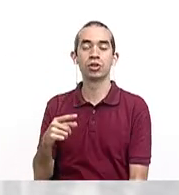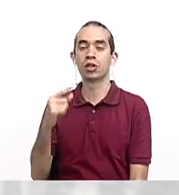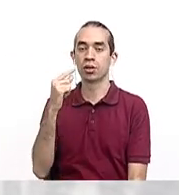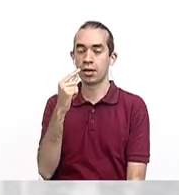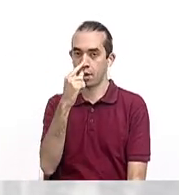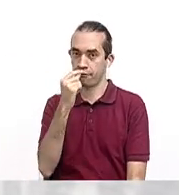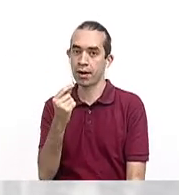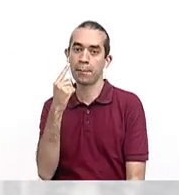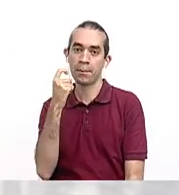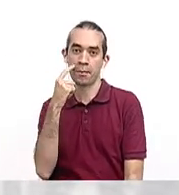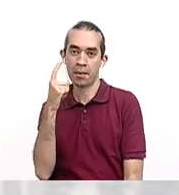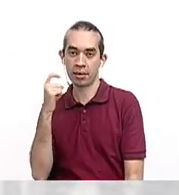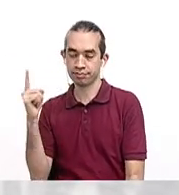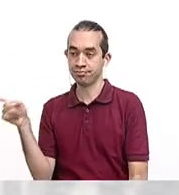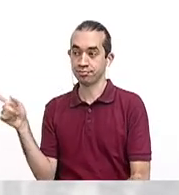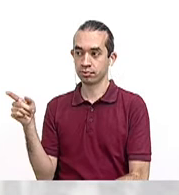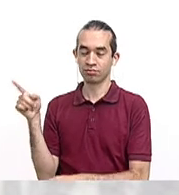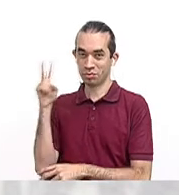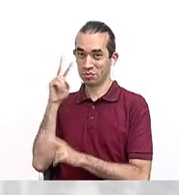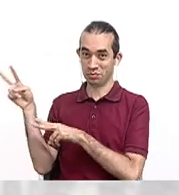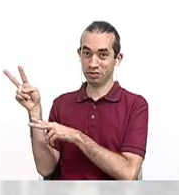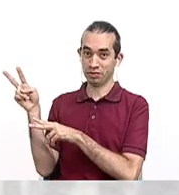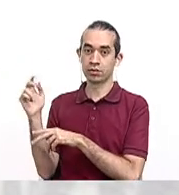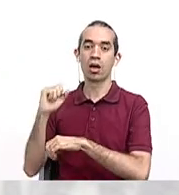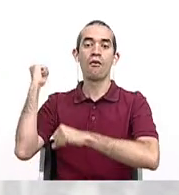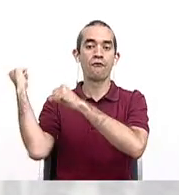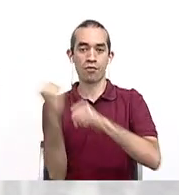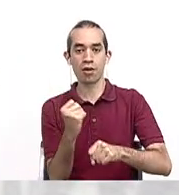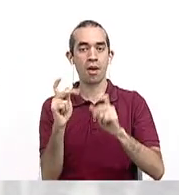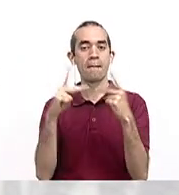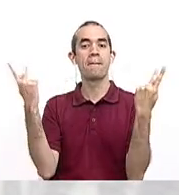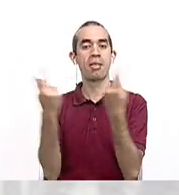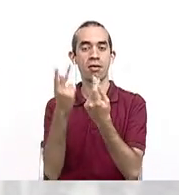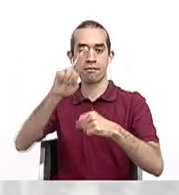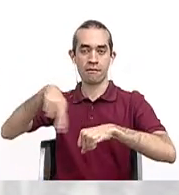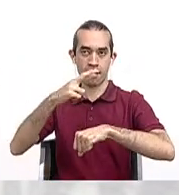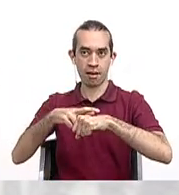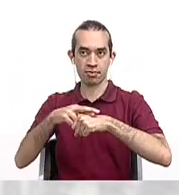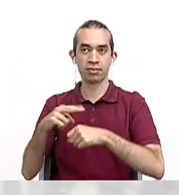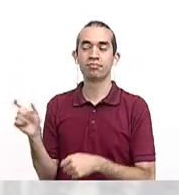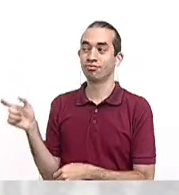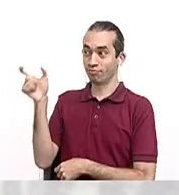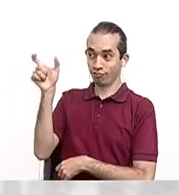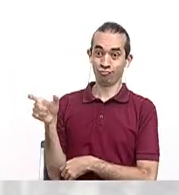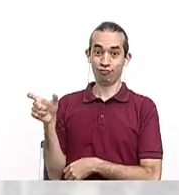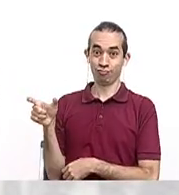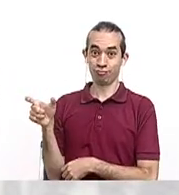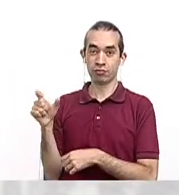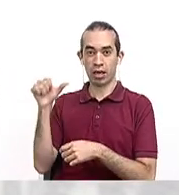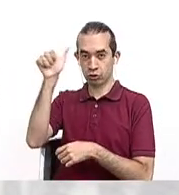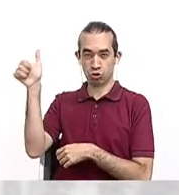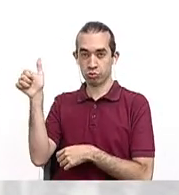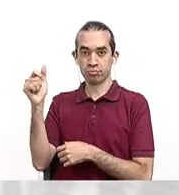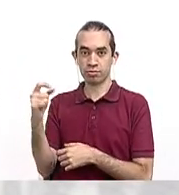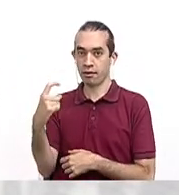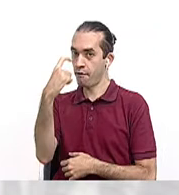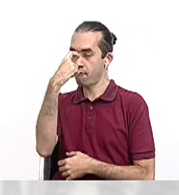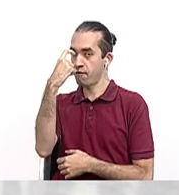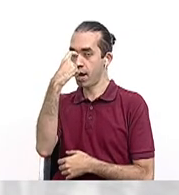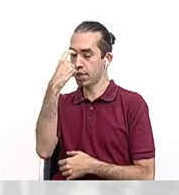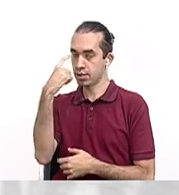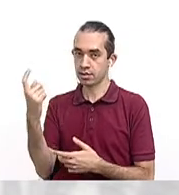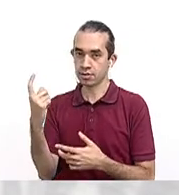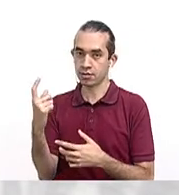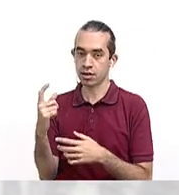fundador del partido republicano y por supuesto tenemos también a las fuerzas opositoras aglutinadas alrededor de don josé